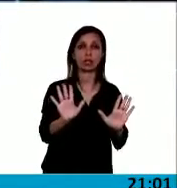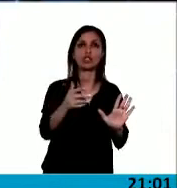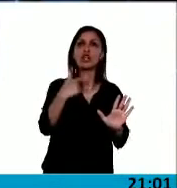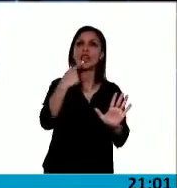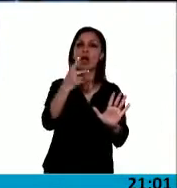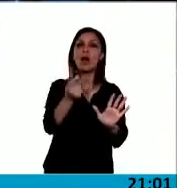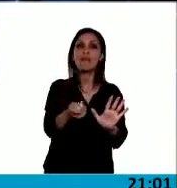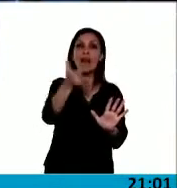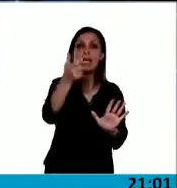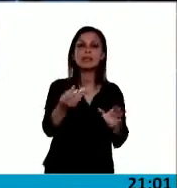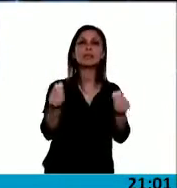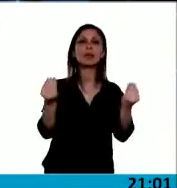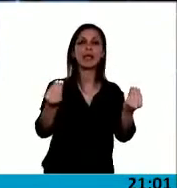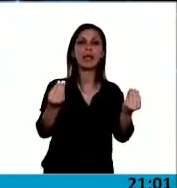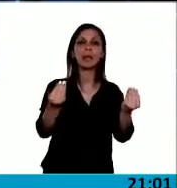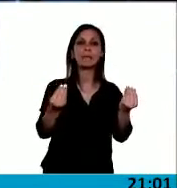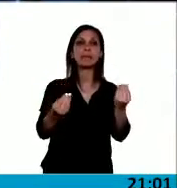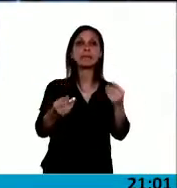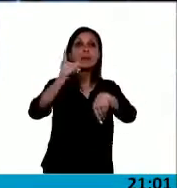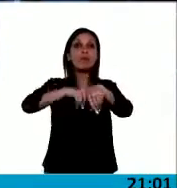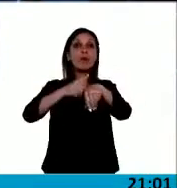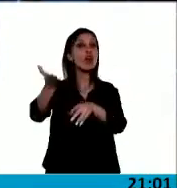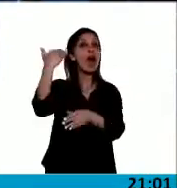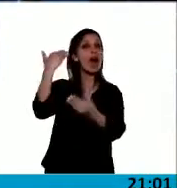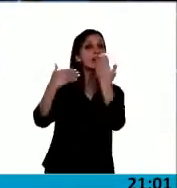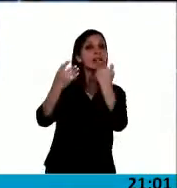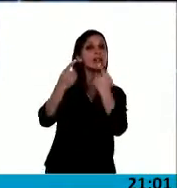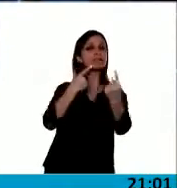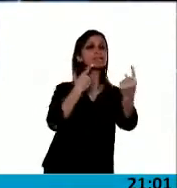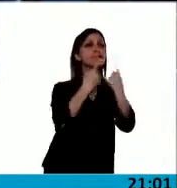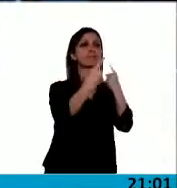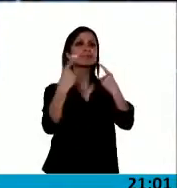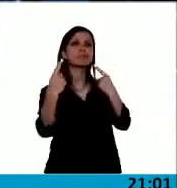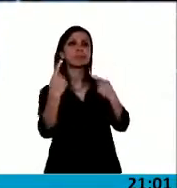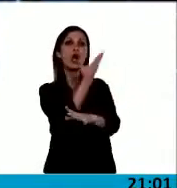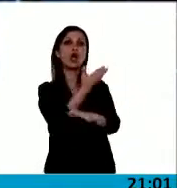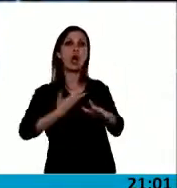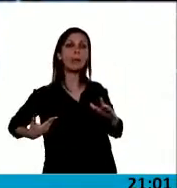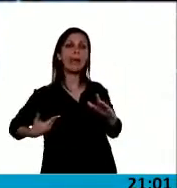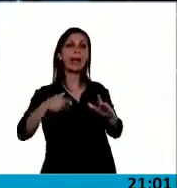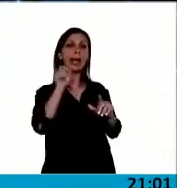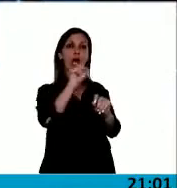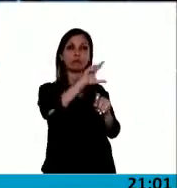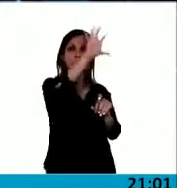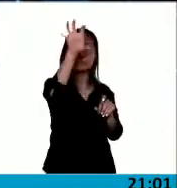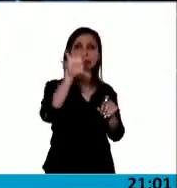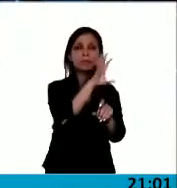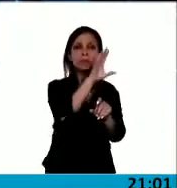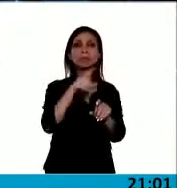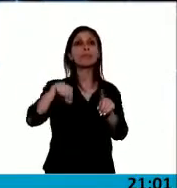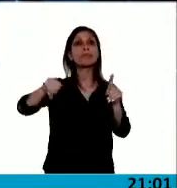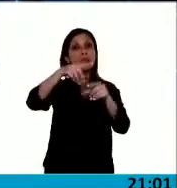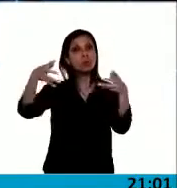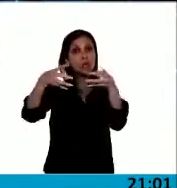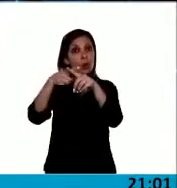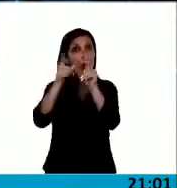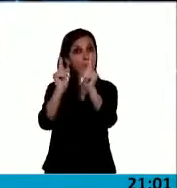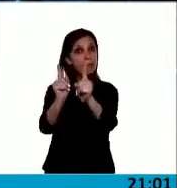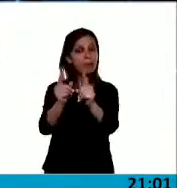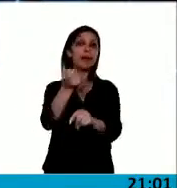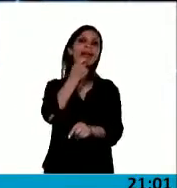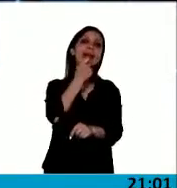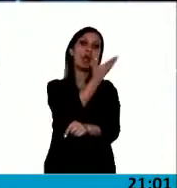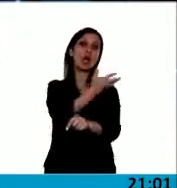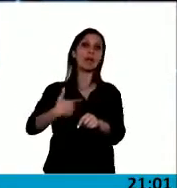simple, porque cuando consultaron a los distintos gobiernos de la Argentina y muchos de su signo político, por ejemplo el gobierno